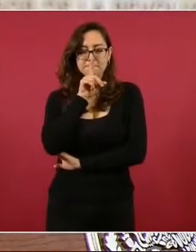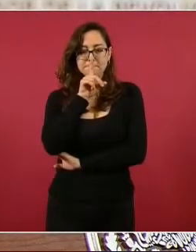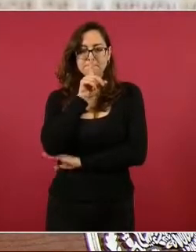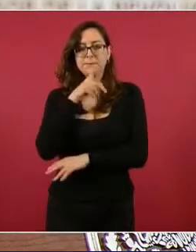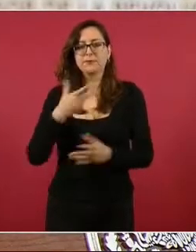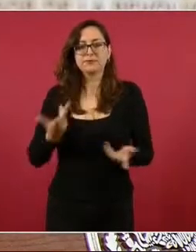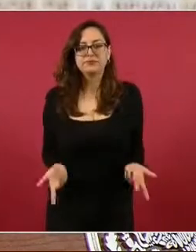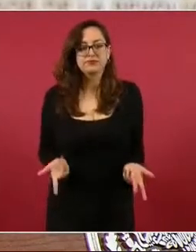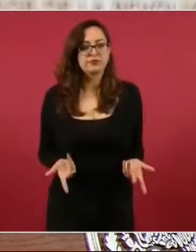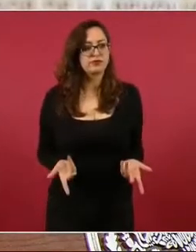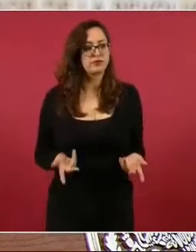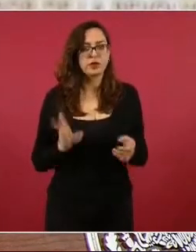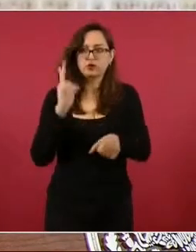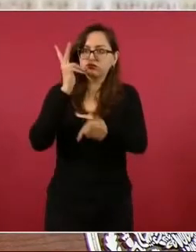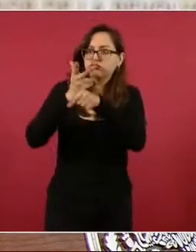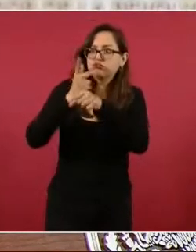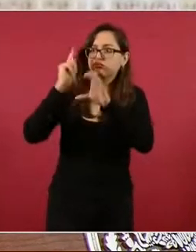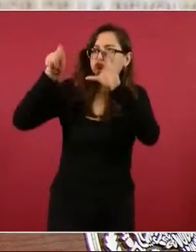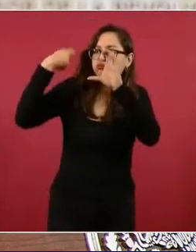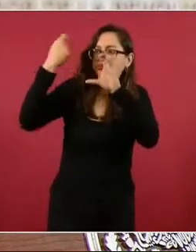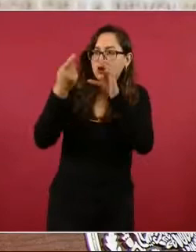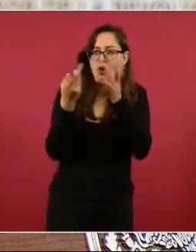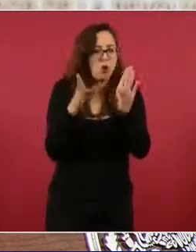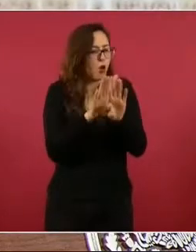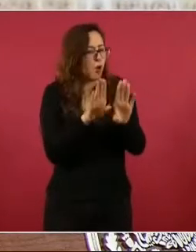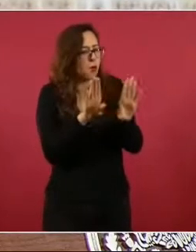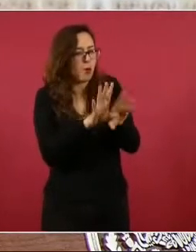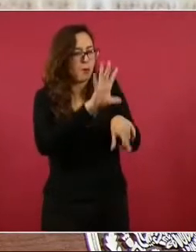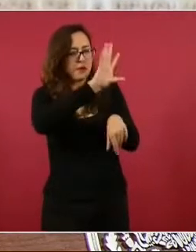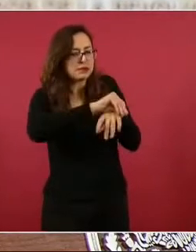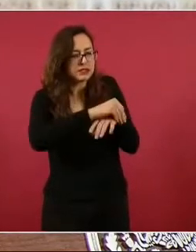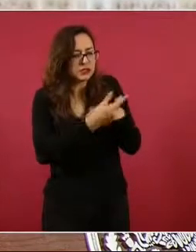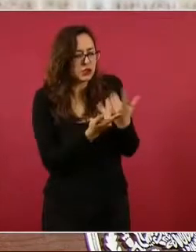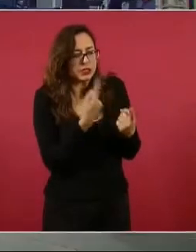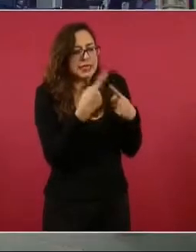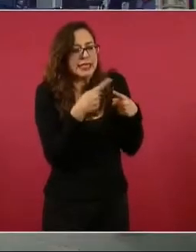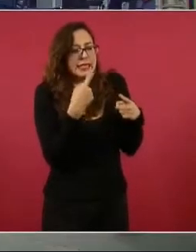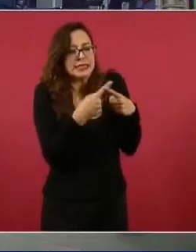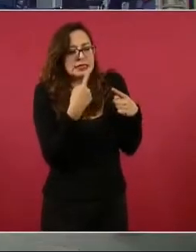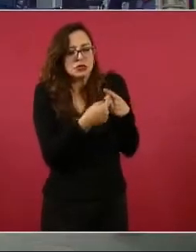¿Cuál fue la práctica para tener esa información?